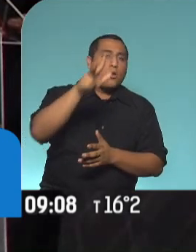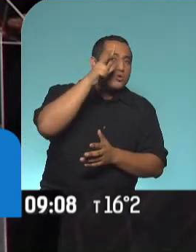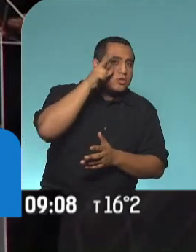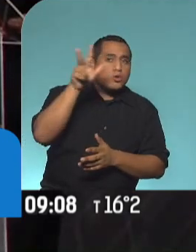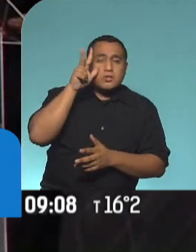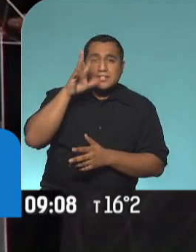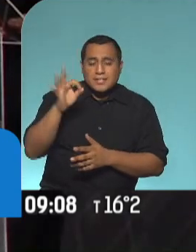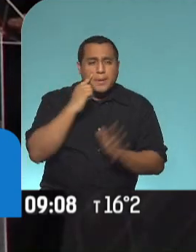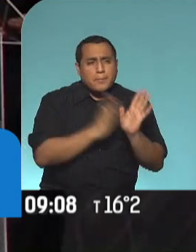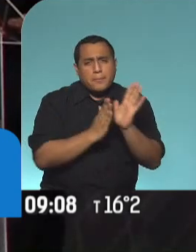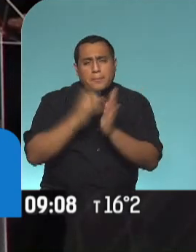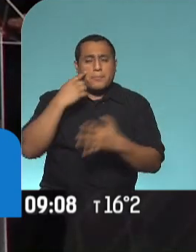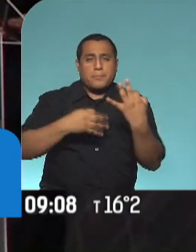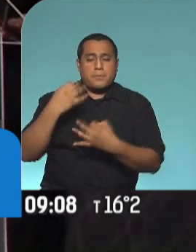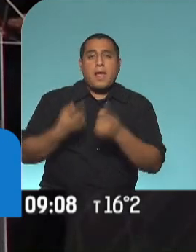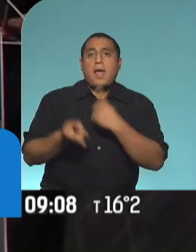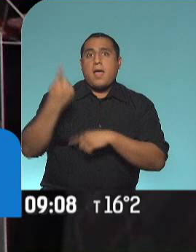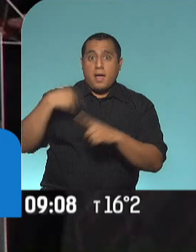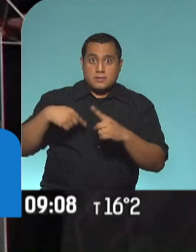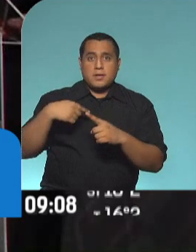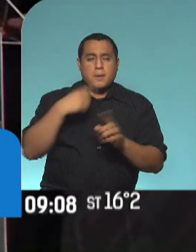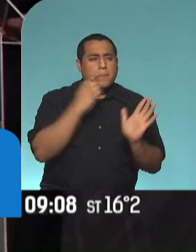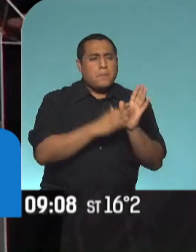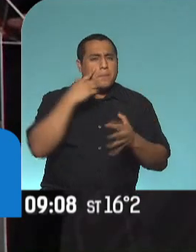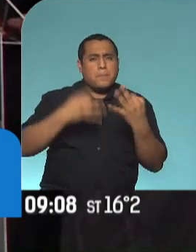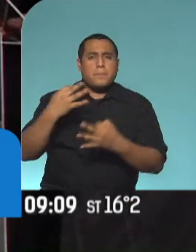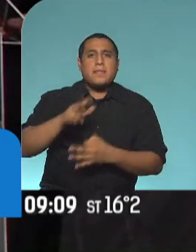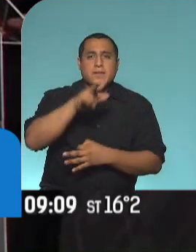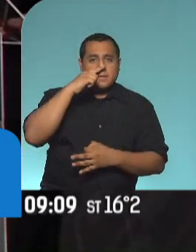2.663.880 testeos. En la jornada de ayer se han realizado